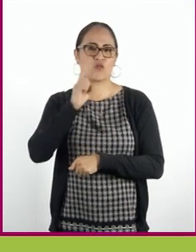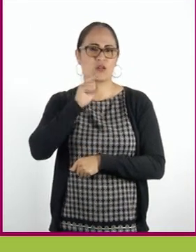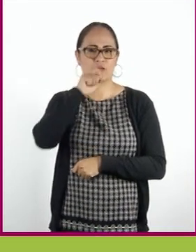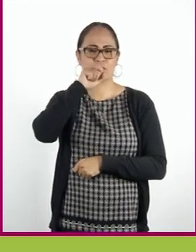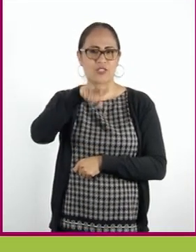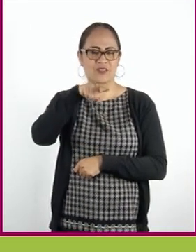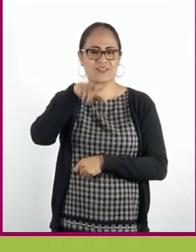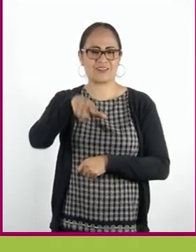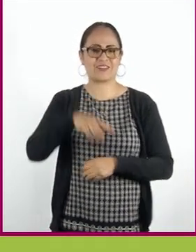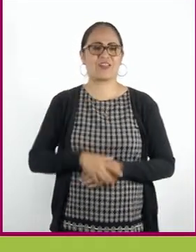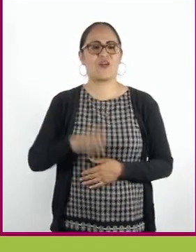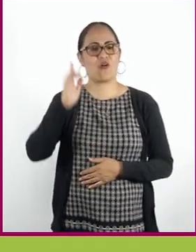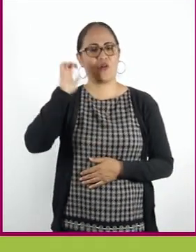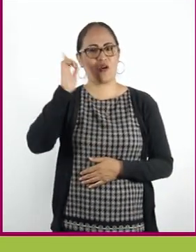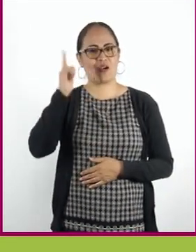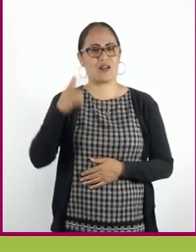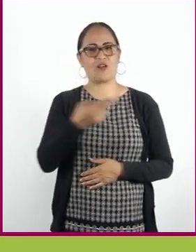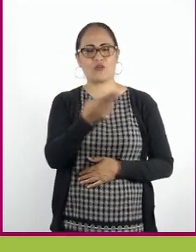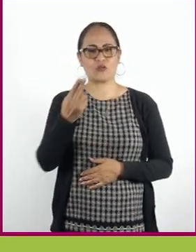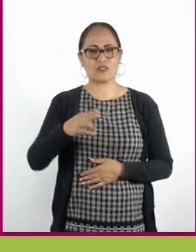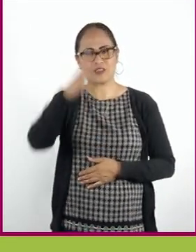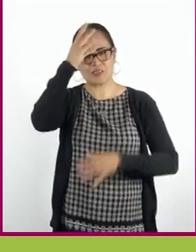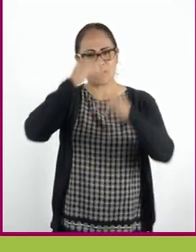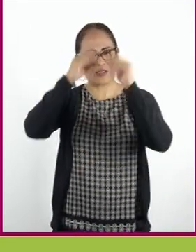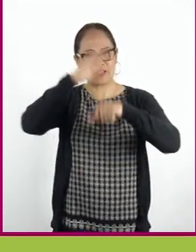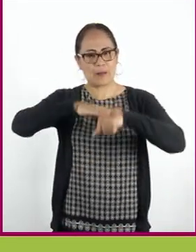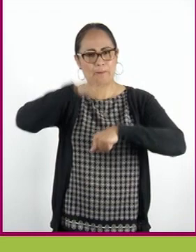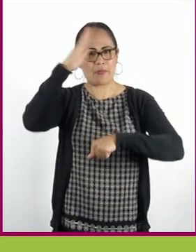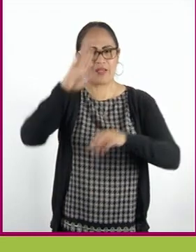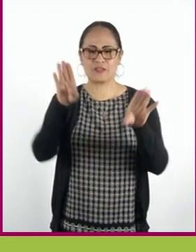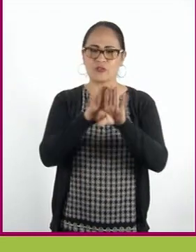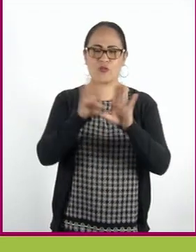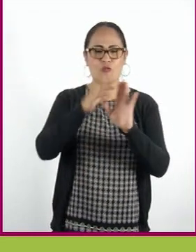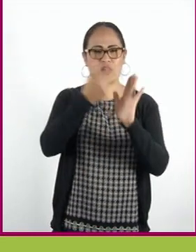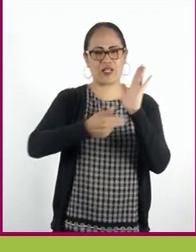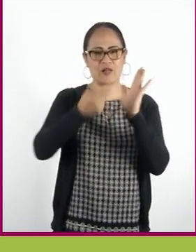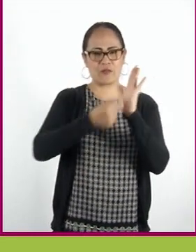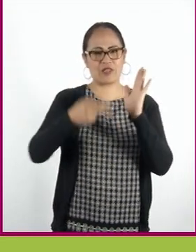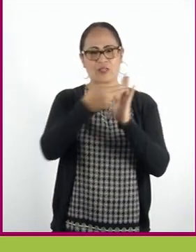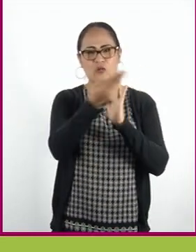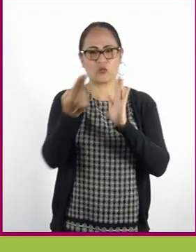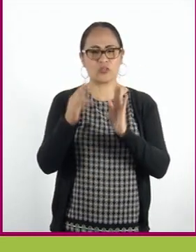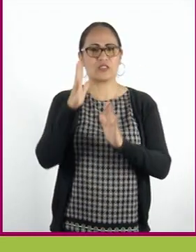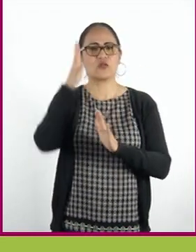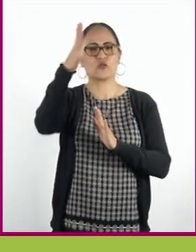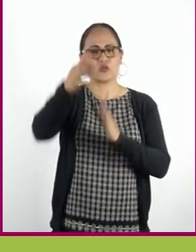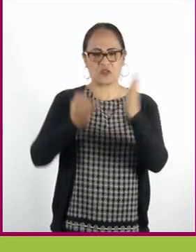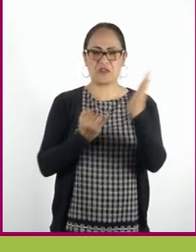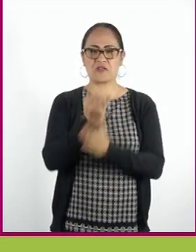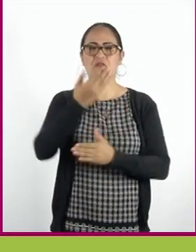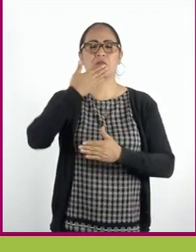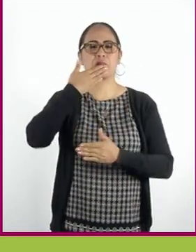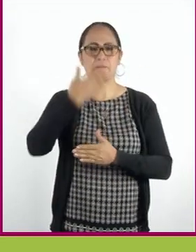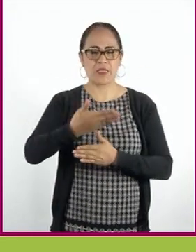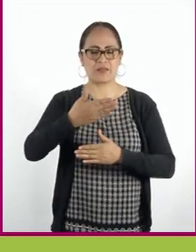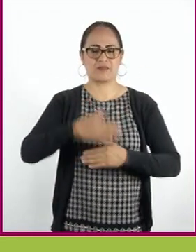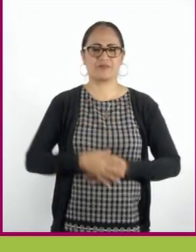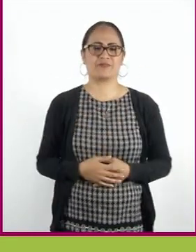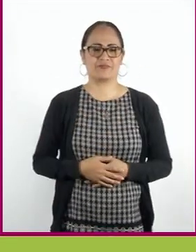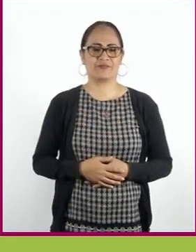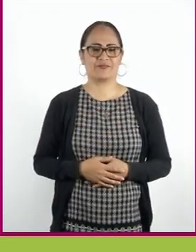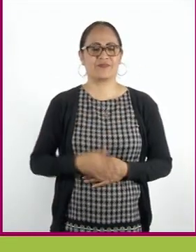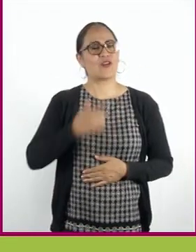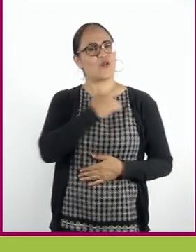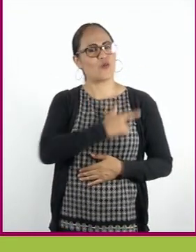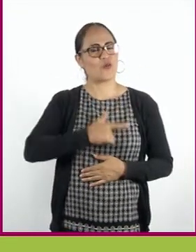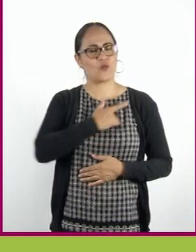Jalisco. Esperamos haber fortalecido su conocimiento creando herramientas para que tomen decisiones responsables e informadas. Ha sido